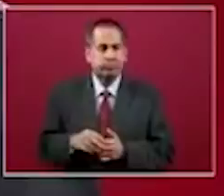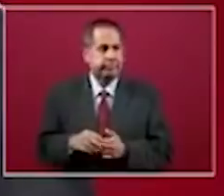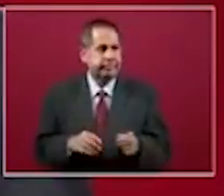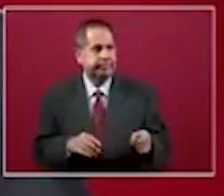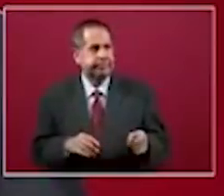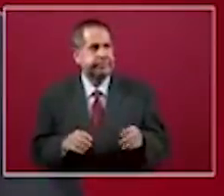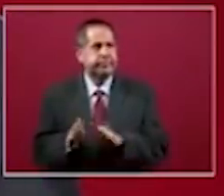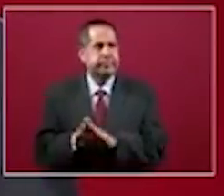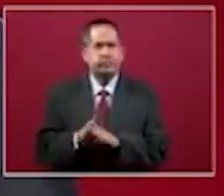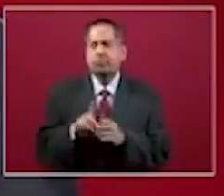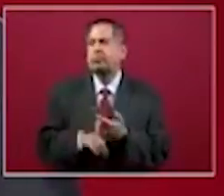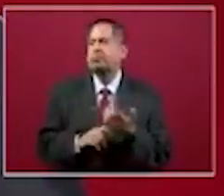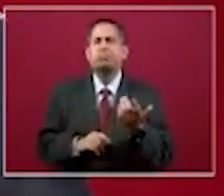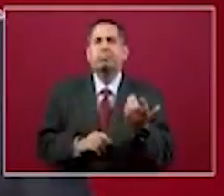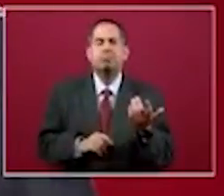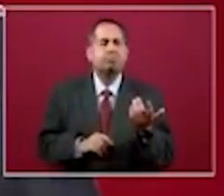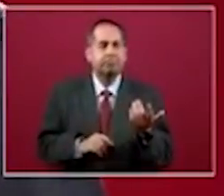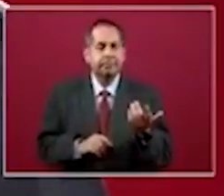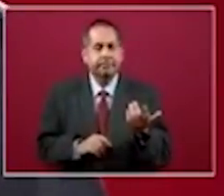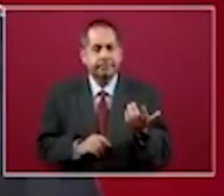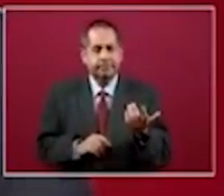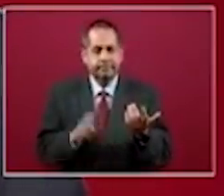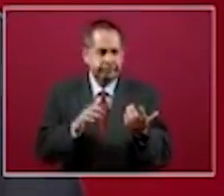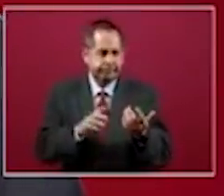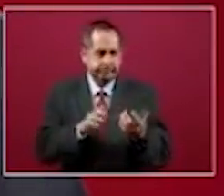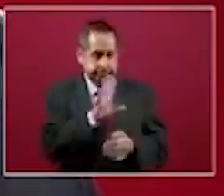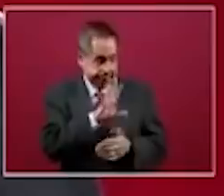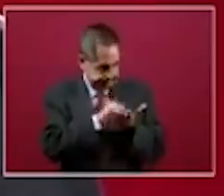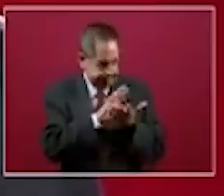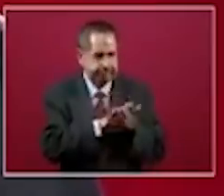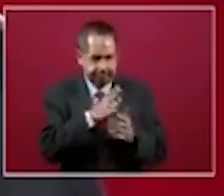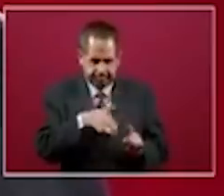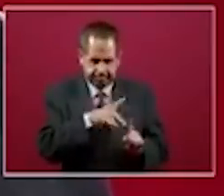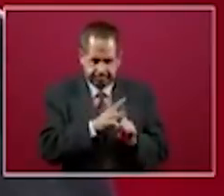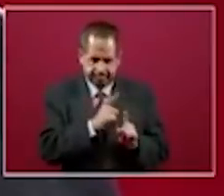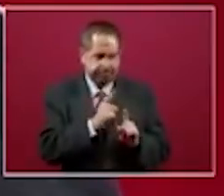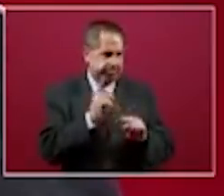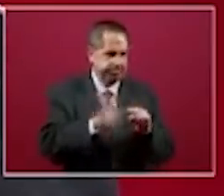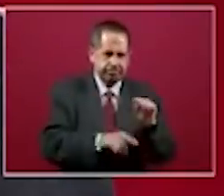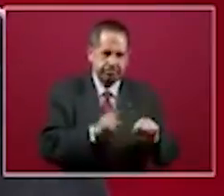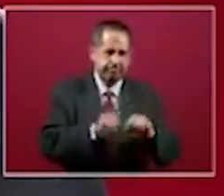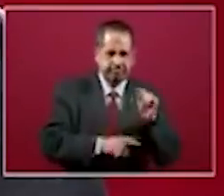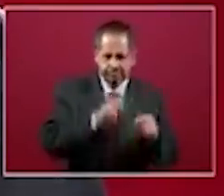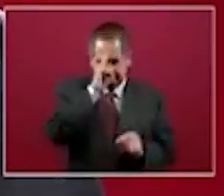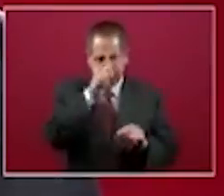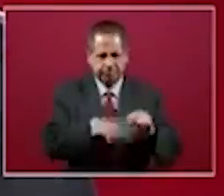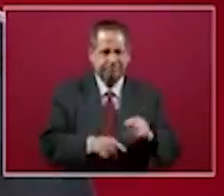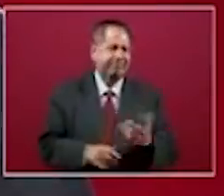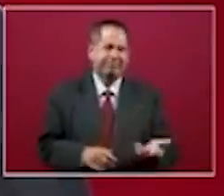una actitud de persecución, esto que salió